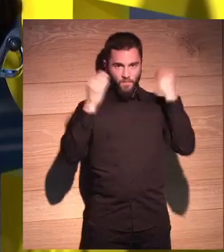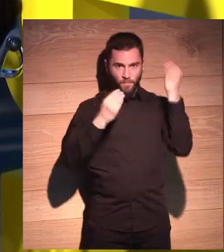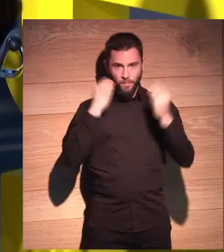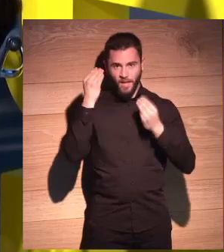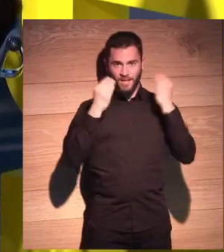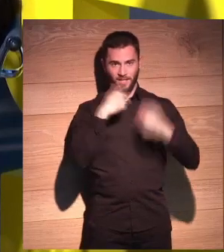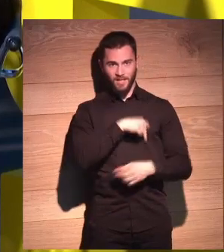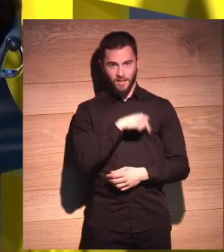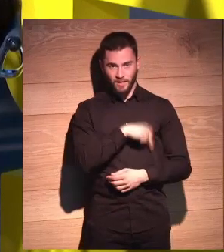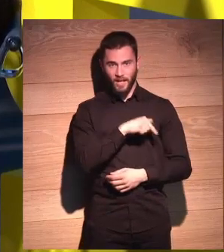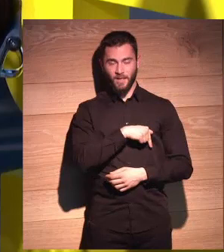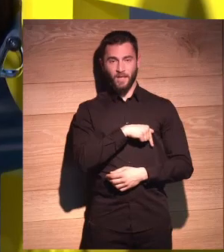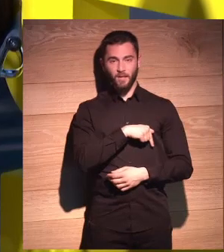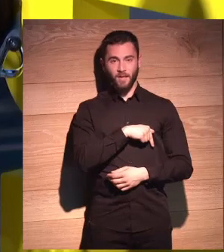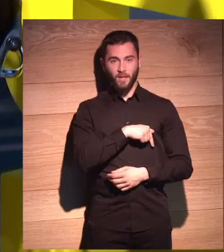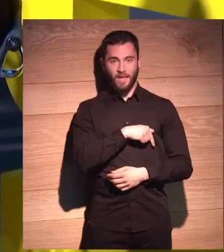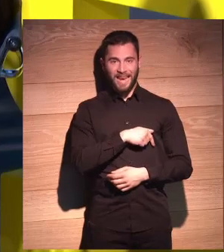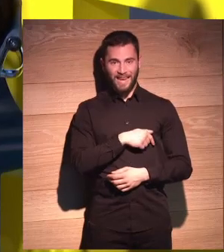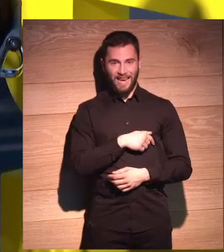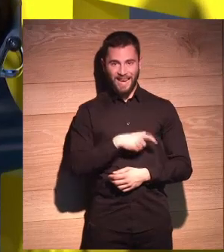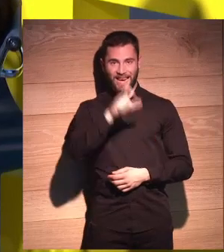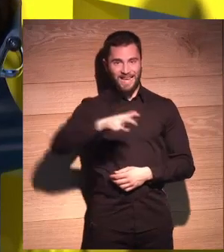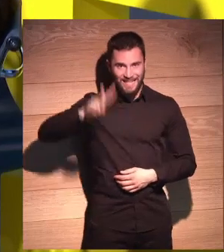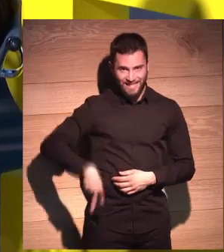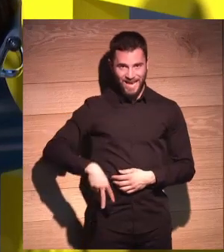que siente, por tanto el ser,